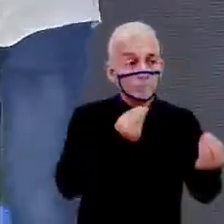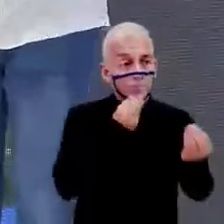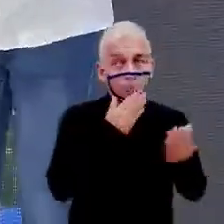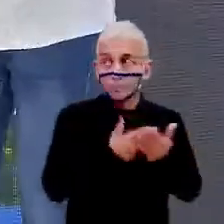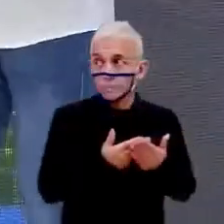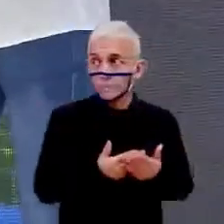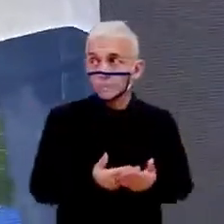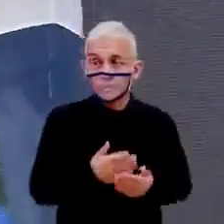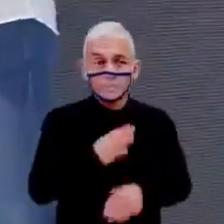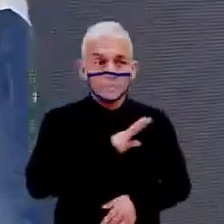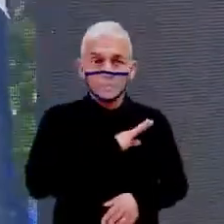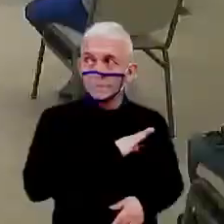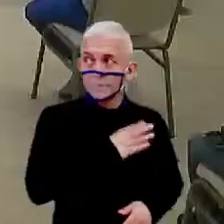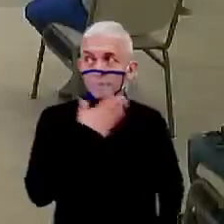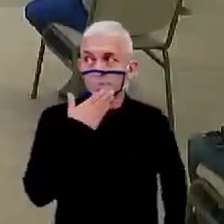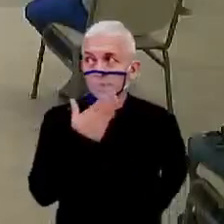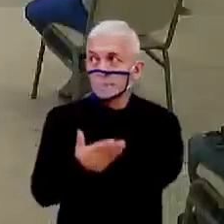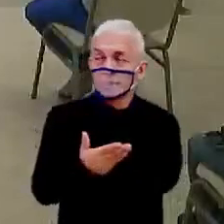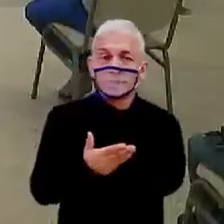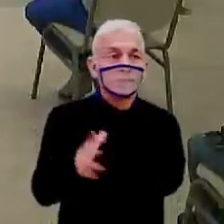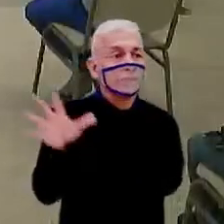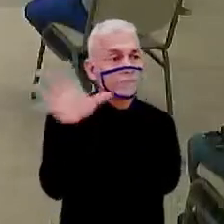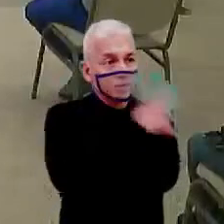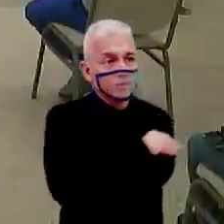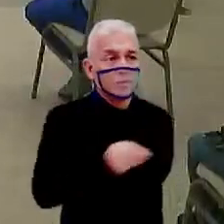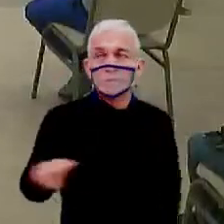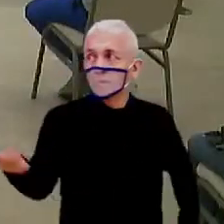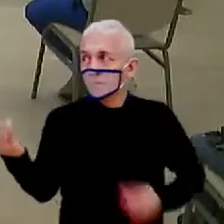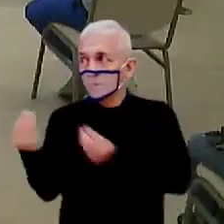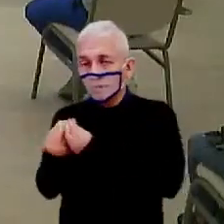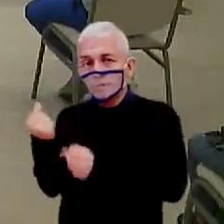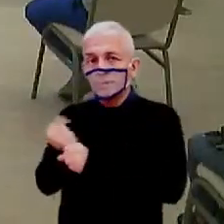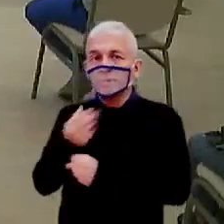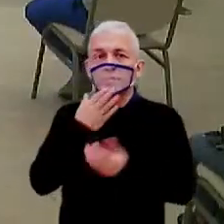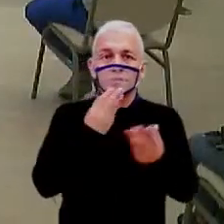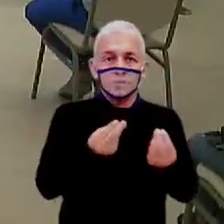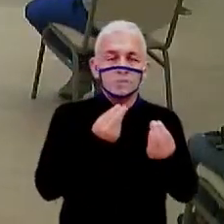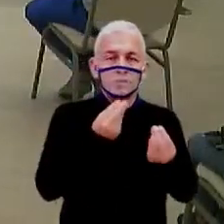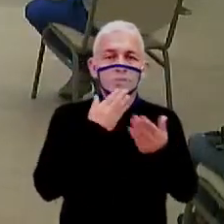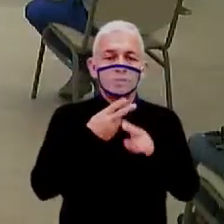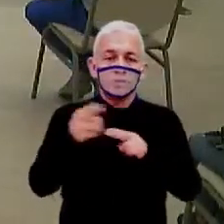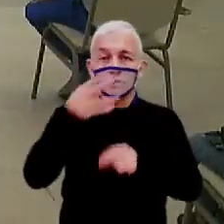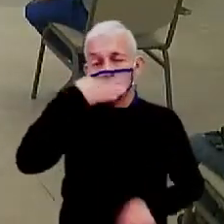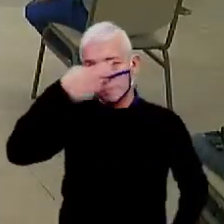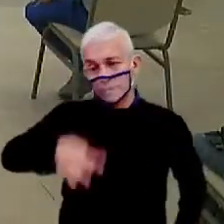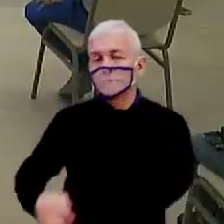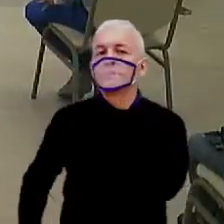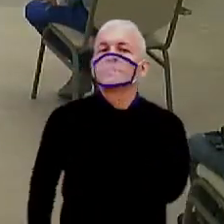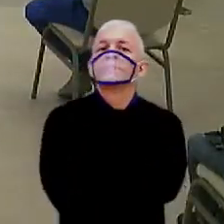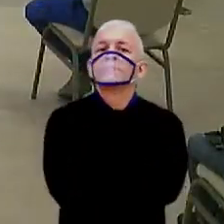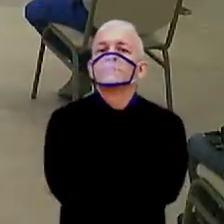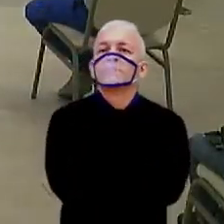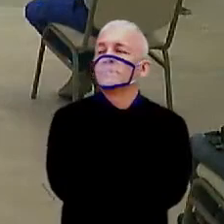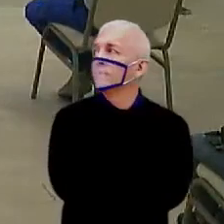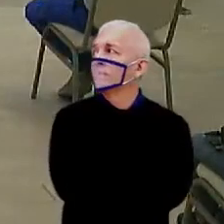Muchas gracias, alcalde. Muchas gracias, Ángel. Y muchas gracias a todo el equipo que ha trabajado por este sueño, que pronto será realidad.